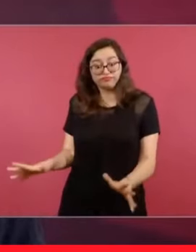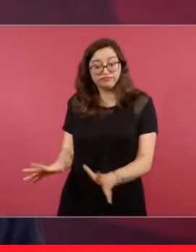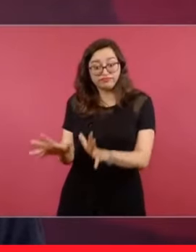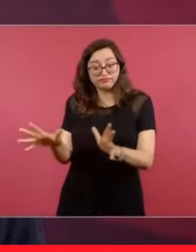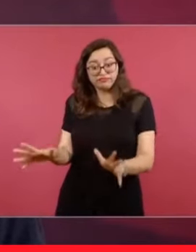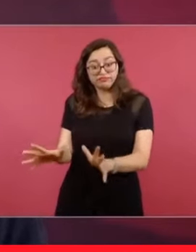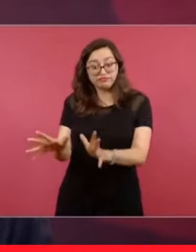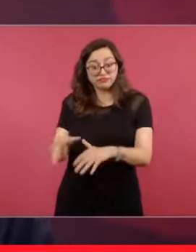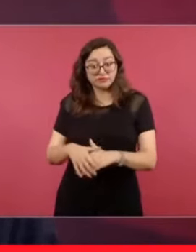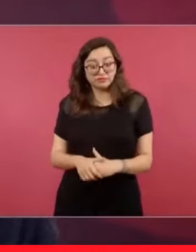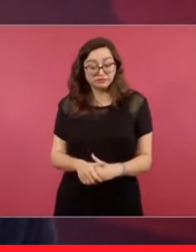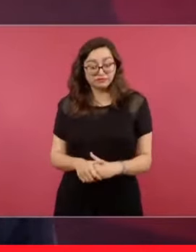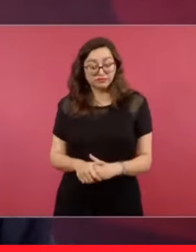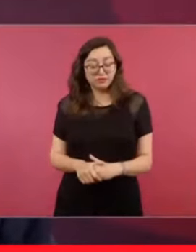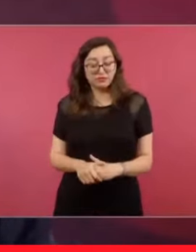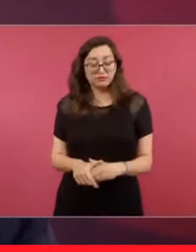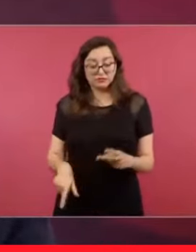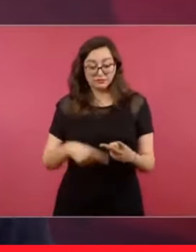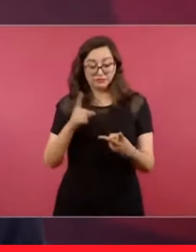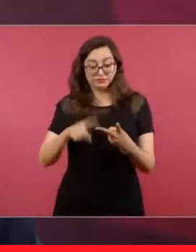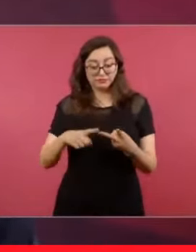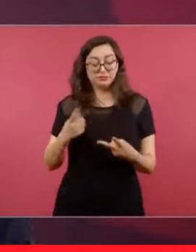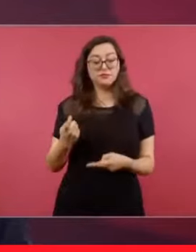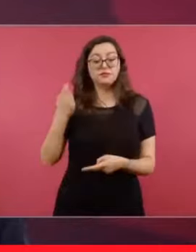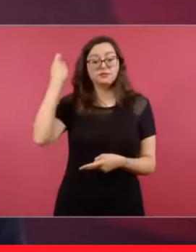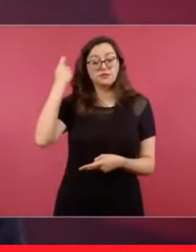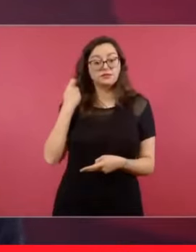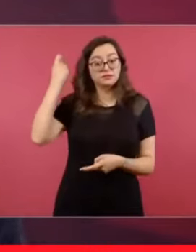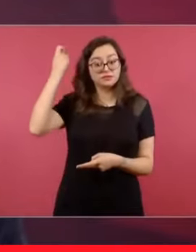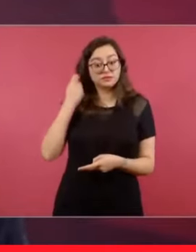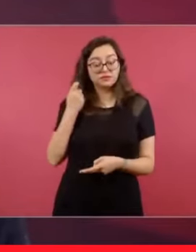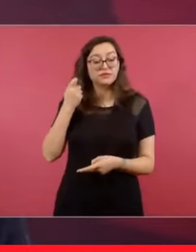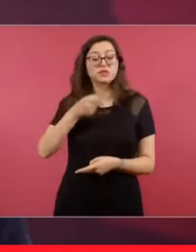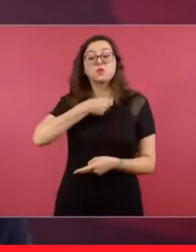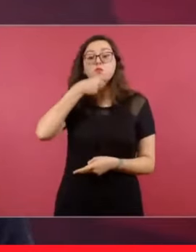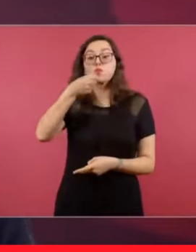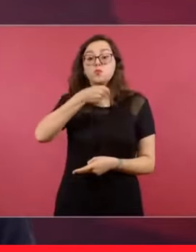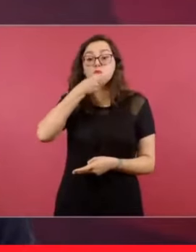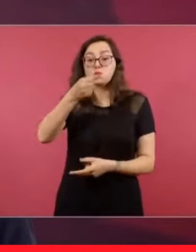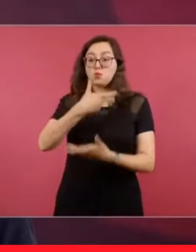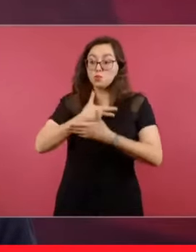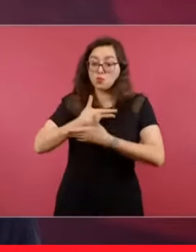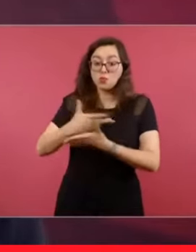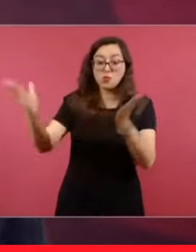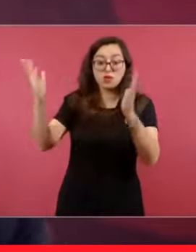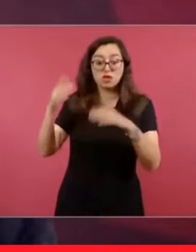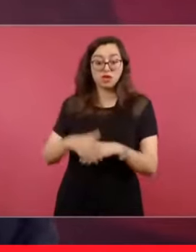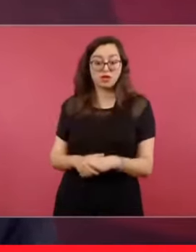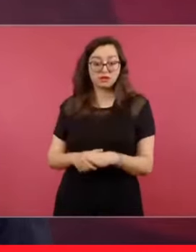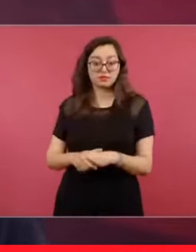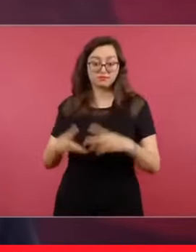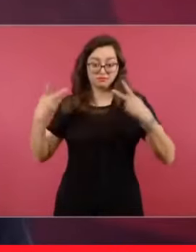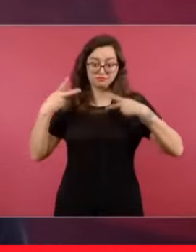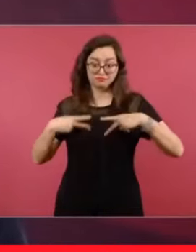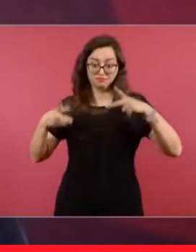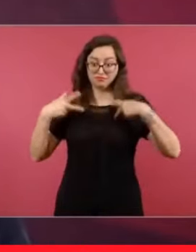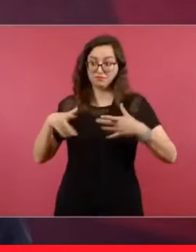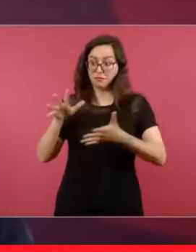pobres va la pensión de adultos mayores va apoyar